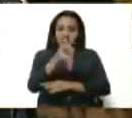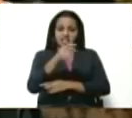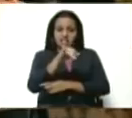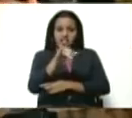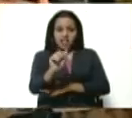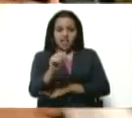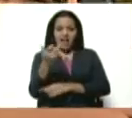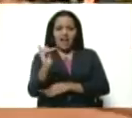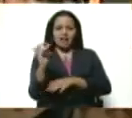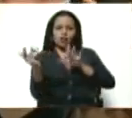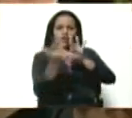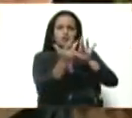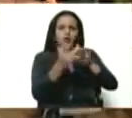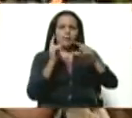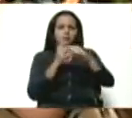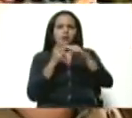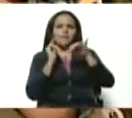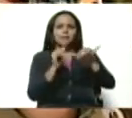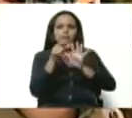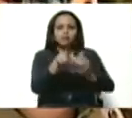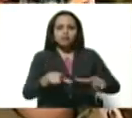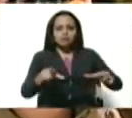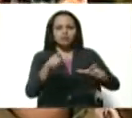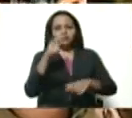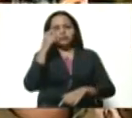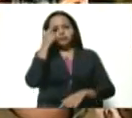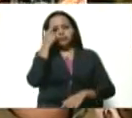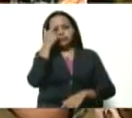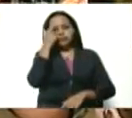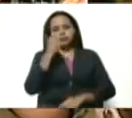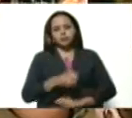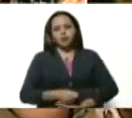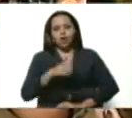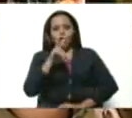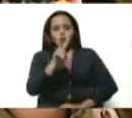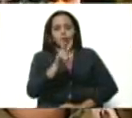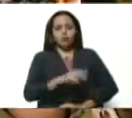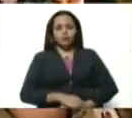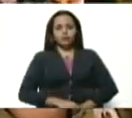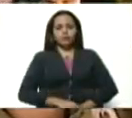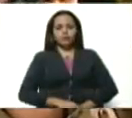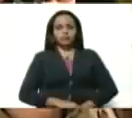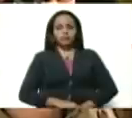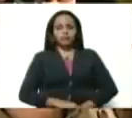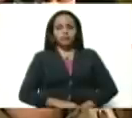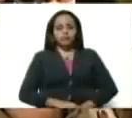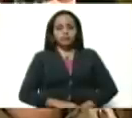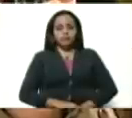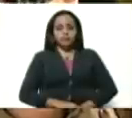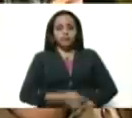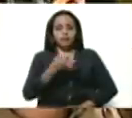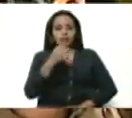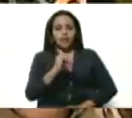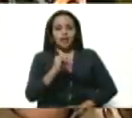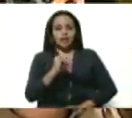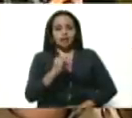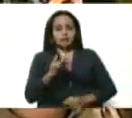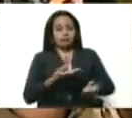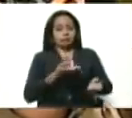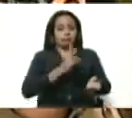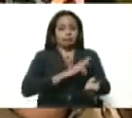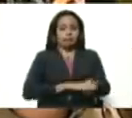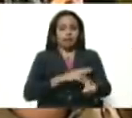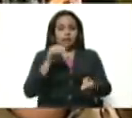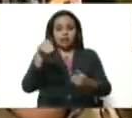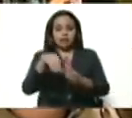contactos positivos en ese mismo municipio 22 del municipio caracciolo parra uno de ellos está en ira grave está en terapia intensiva